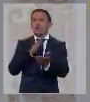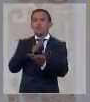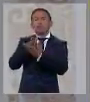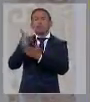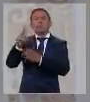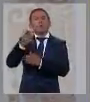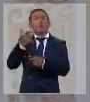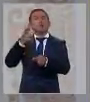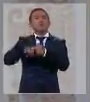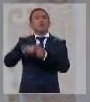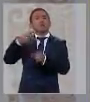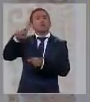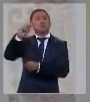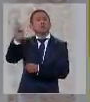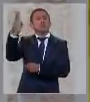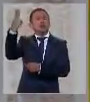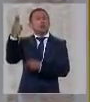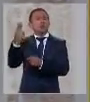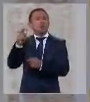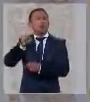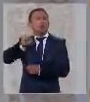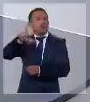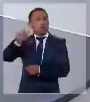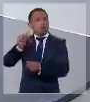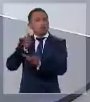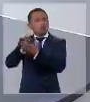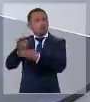León. Muchas gracias, candidato.